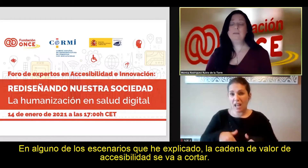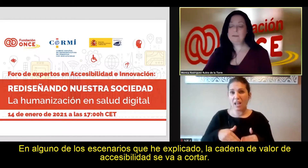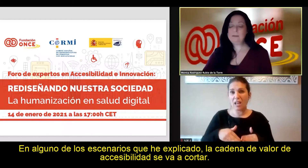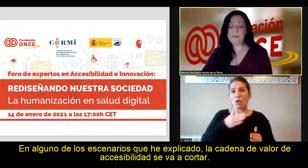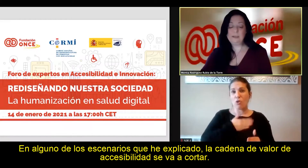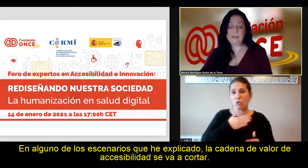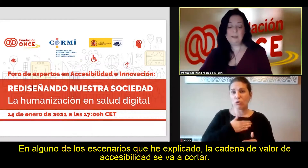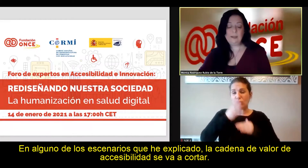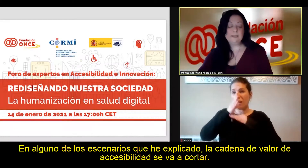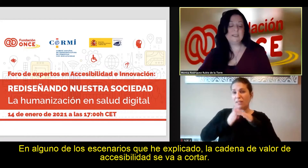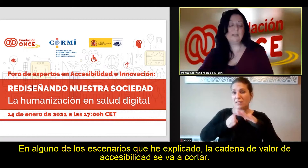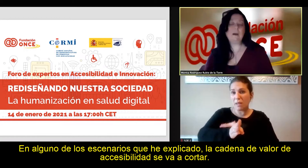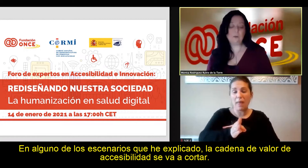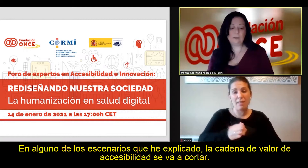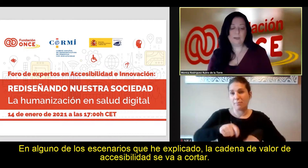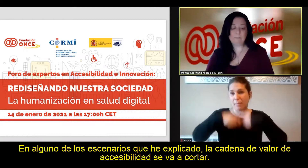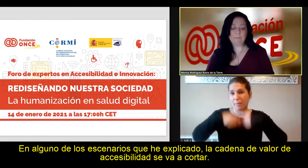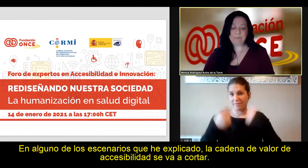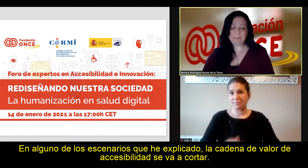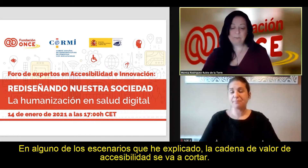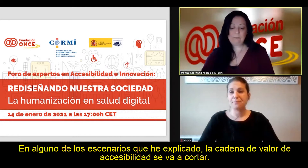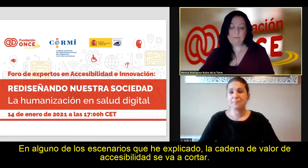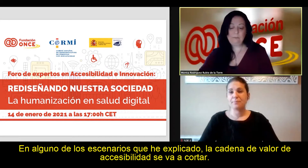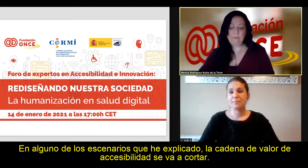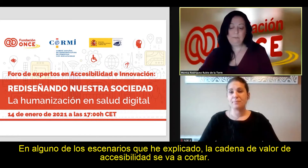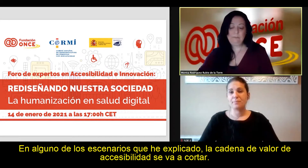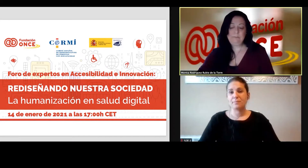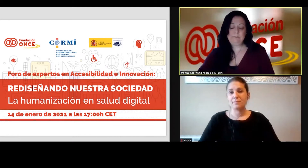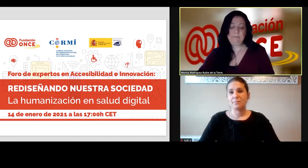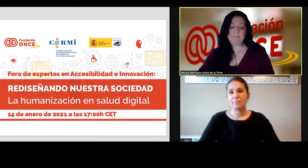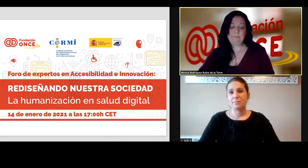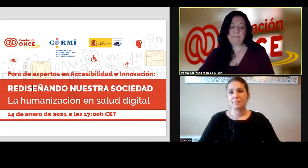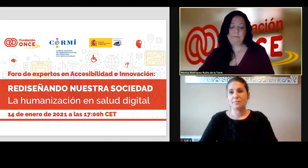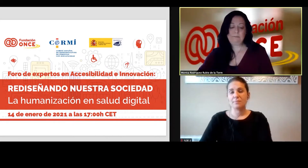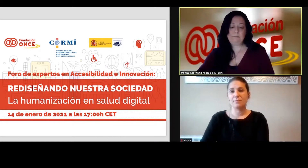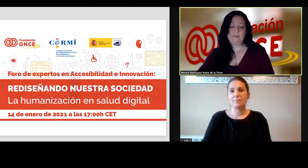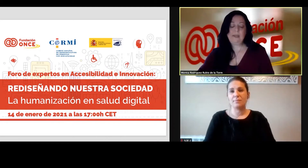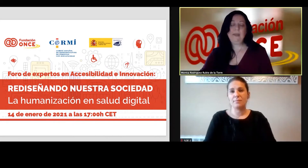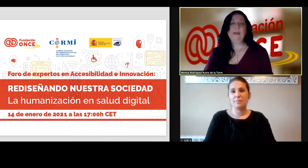de accesibilidad se va a cortar.